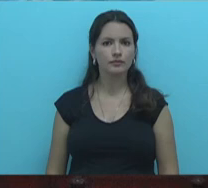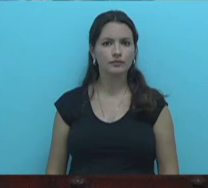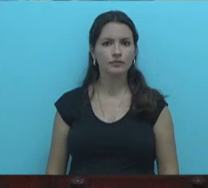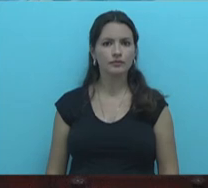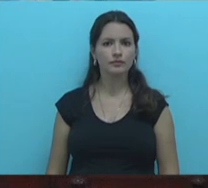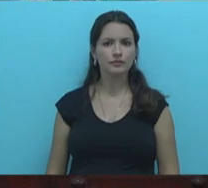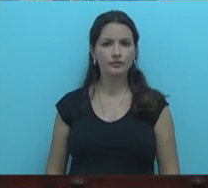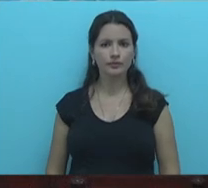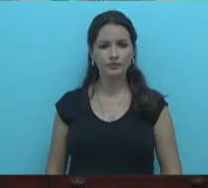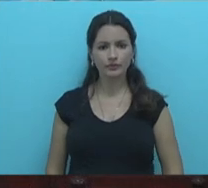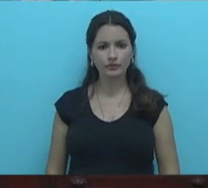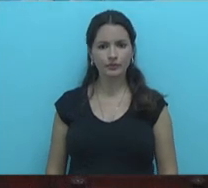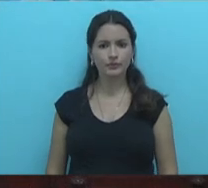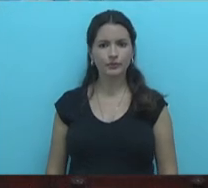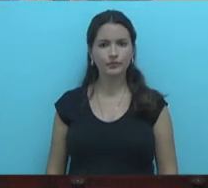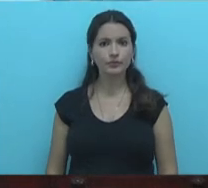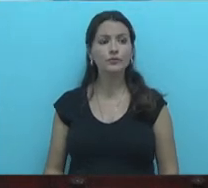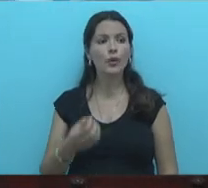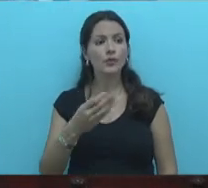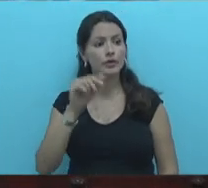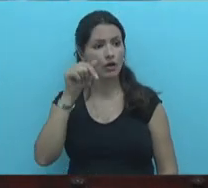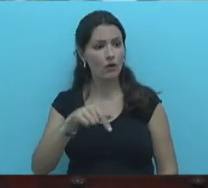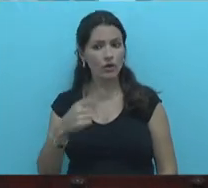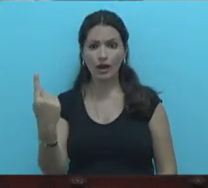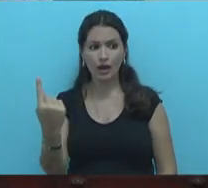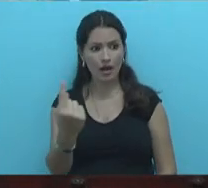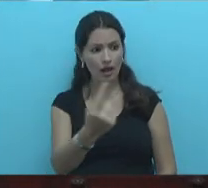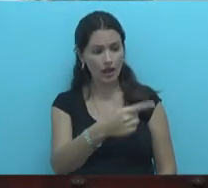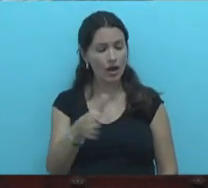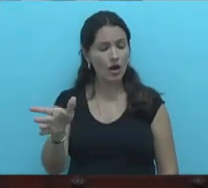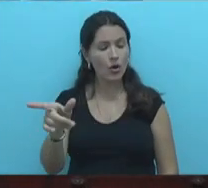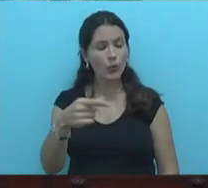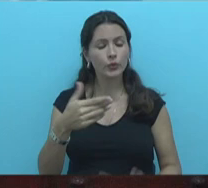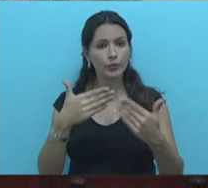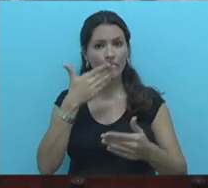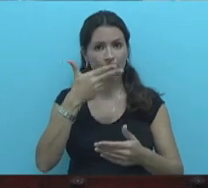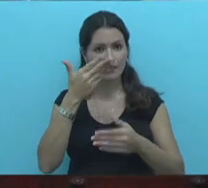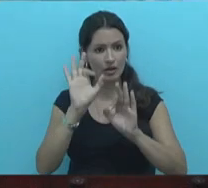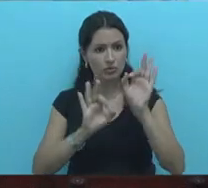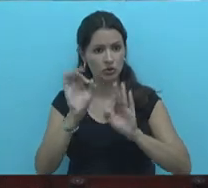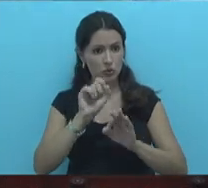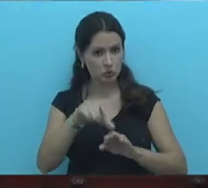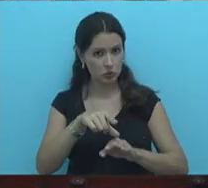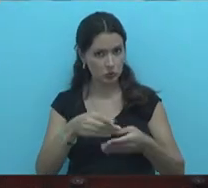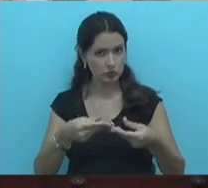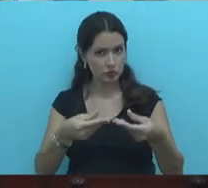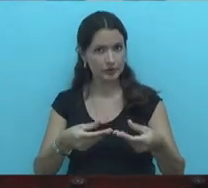Bien, a los efectos de dar ingreso a los proyectos, señoras y señores diputados, sírvanse solicitar la palabra. Diputado